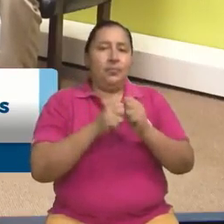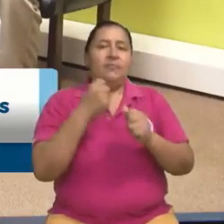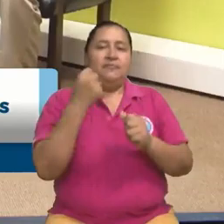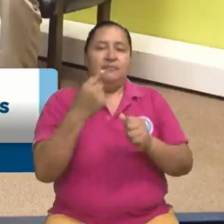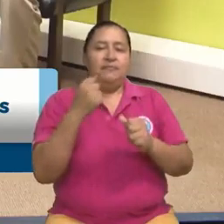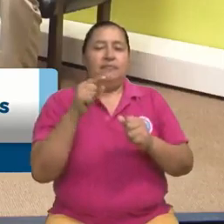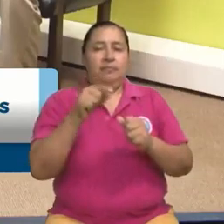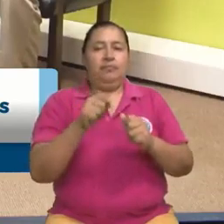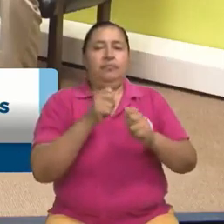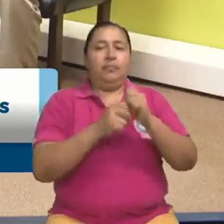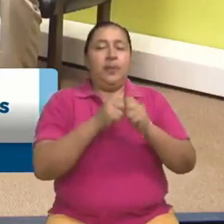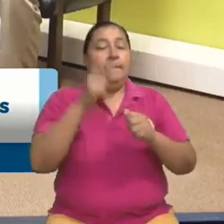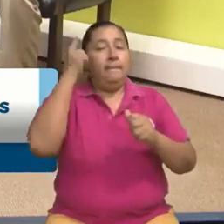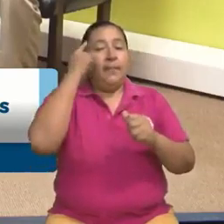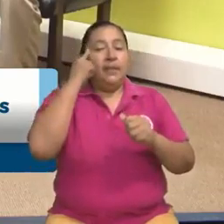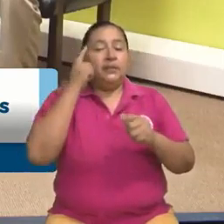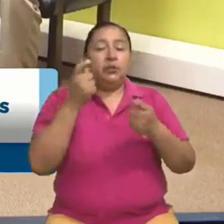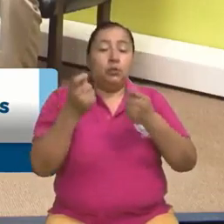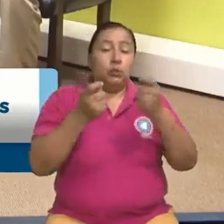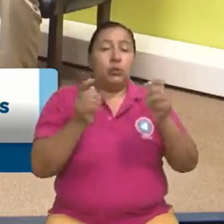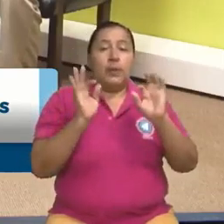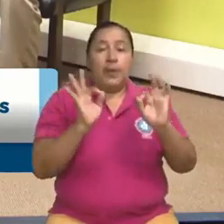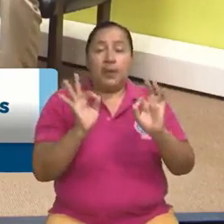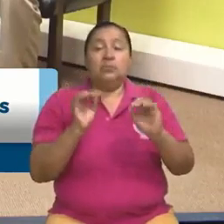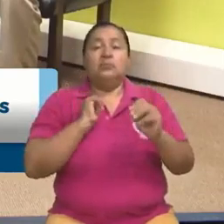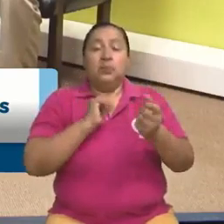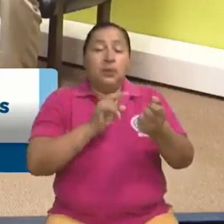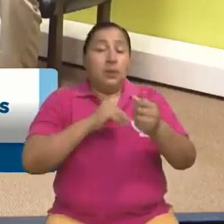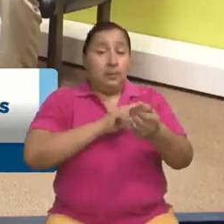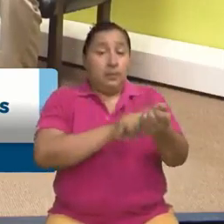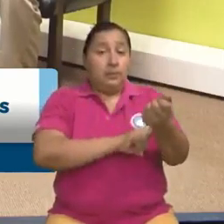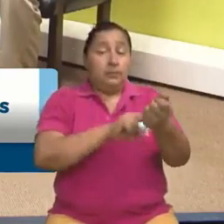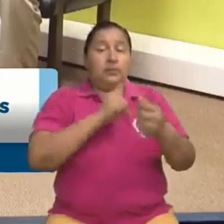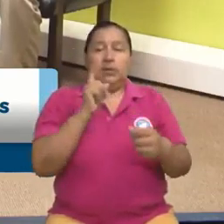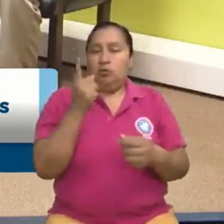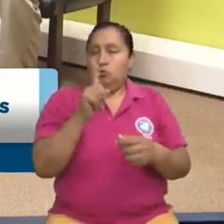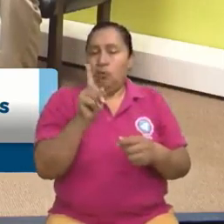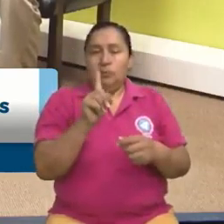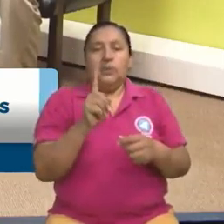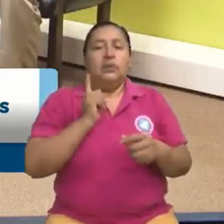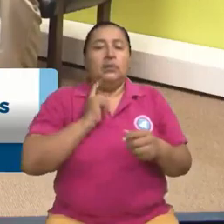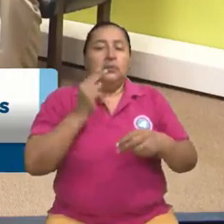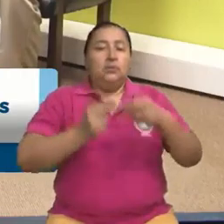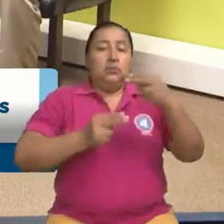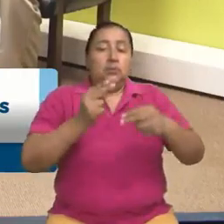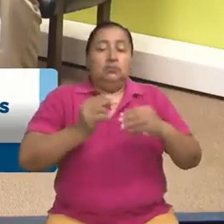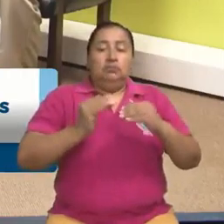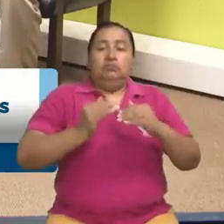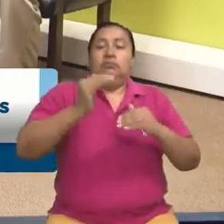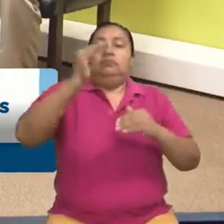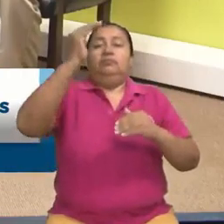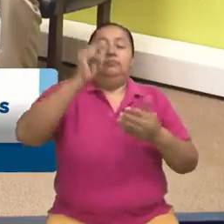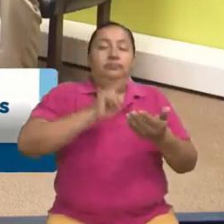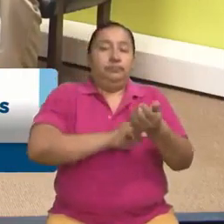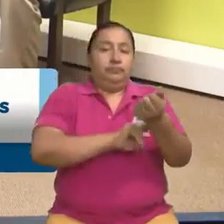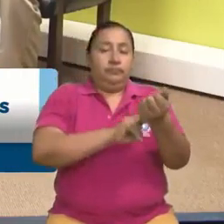ellas, pensando que están controladas durante el embarazo, y la verdad es que no, tienen un número alto para su embarazo.